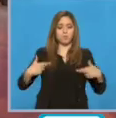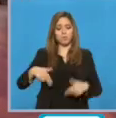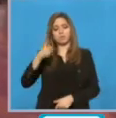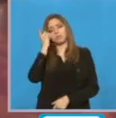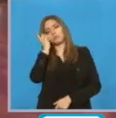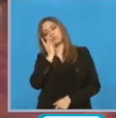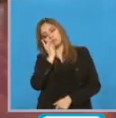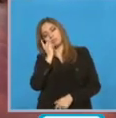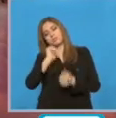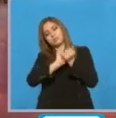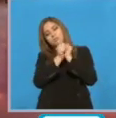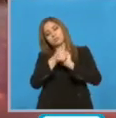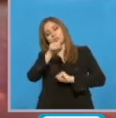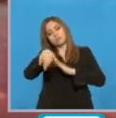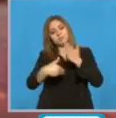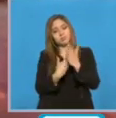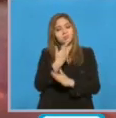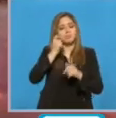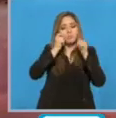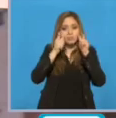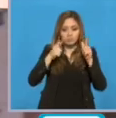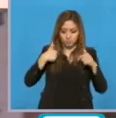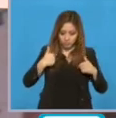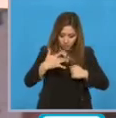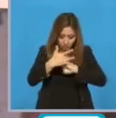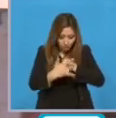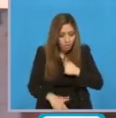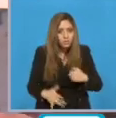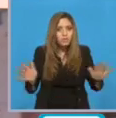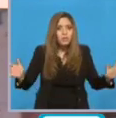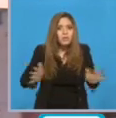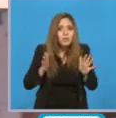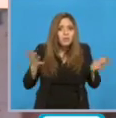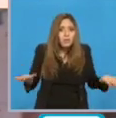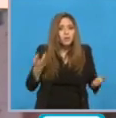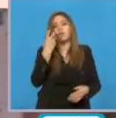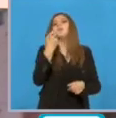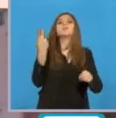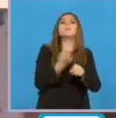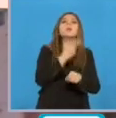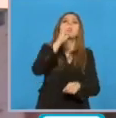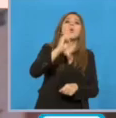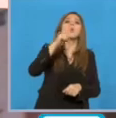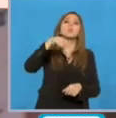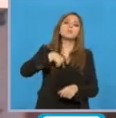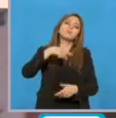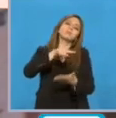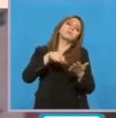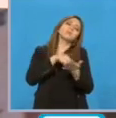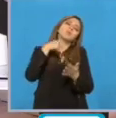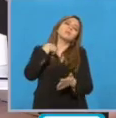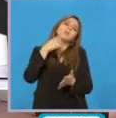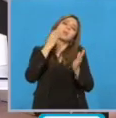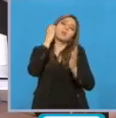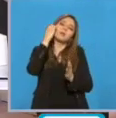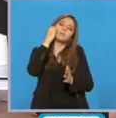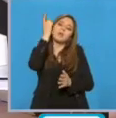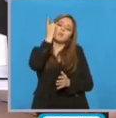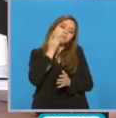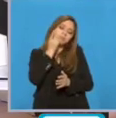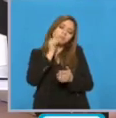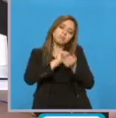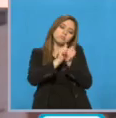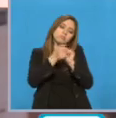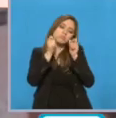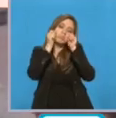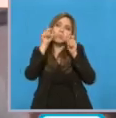despiertas estás completamente ropa. desnudo. ¿Sí? Eso podría suceder. O estás en otro lugar, ¿no? Ya no estás en tu recámara. Claro. Estás a lo mejor